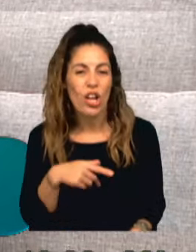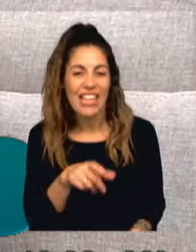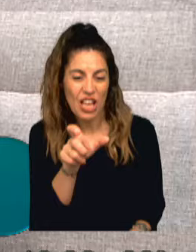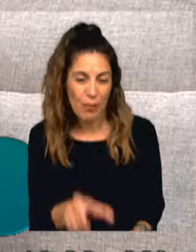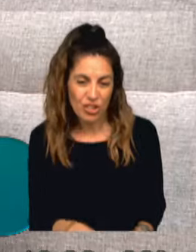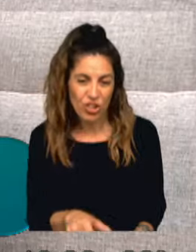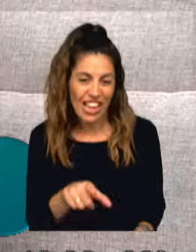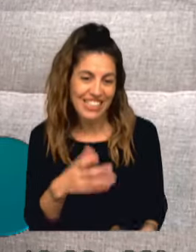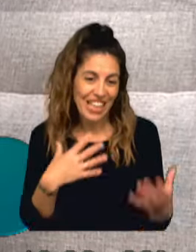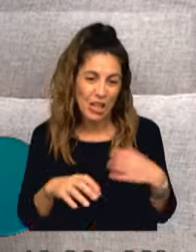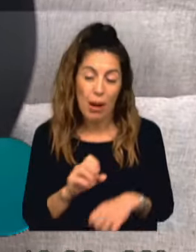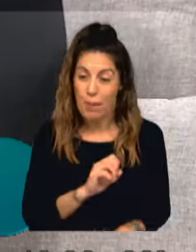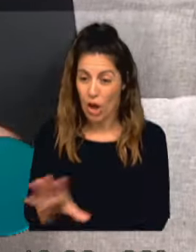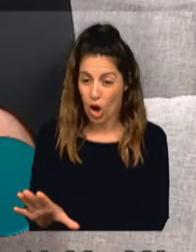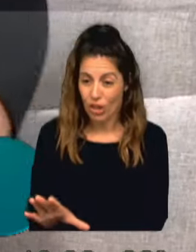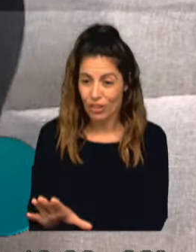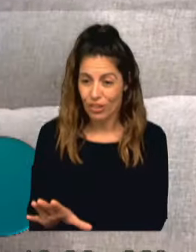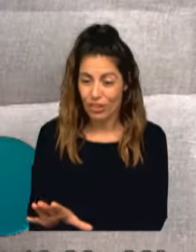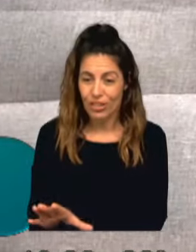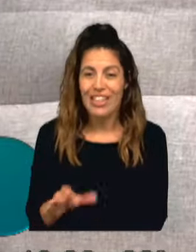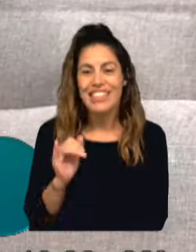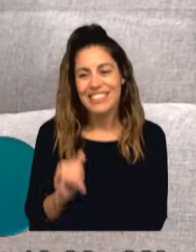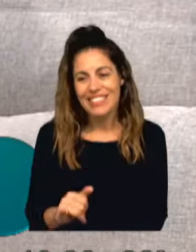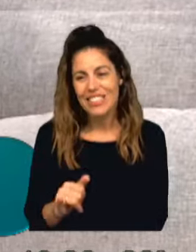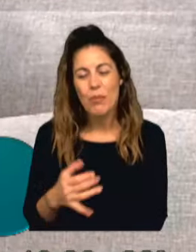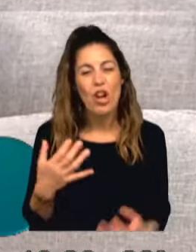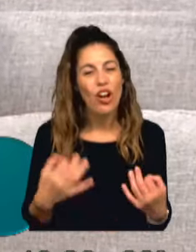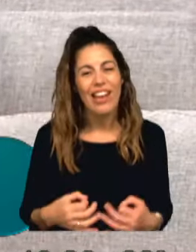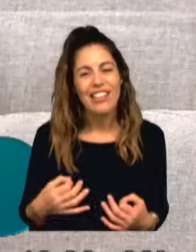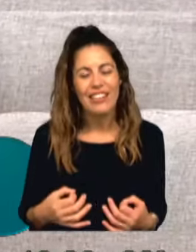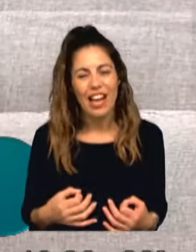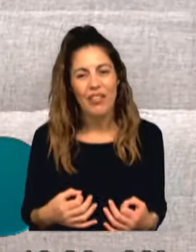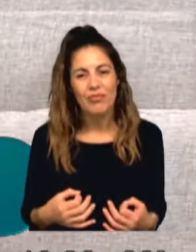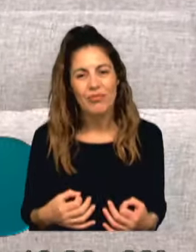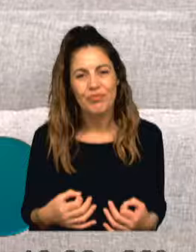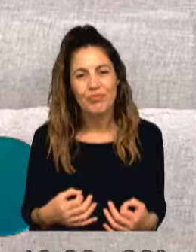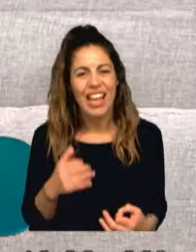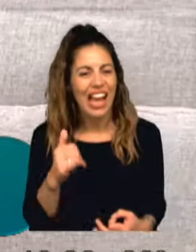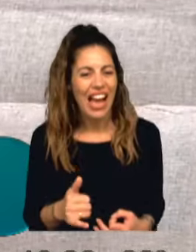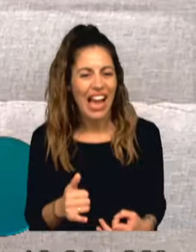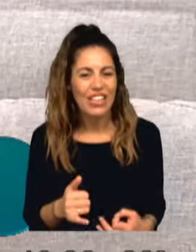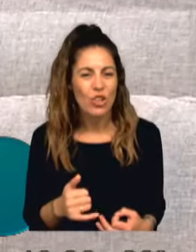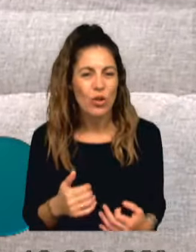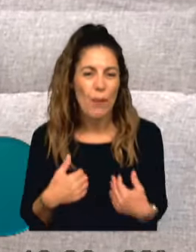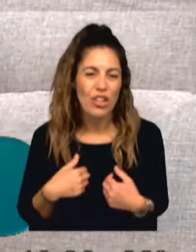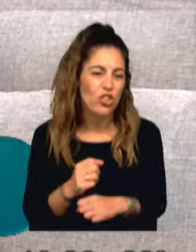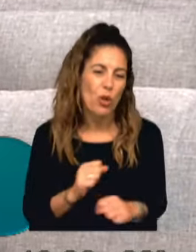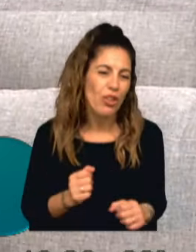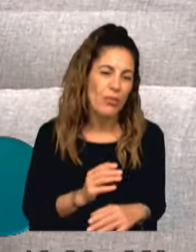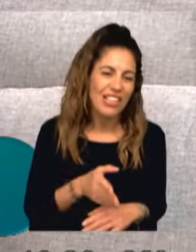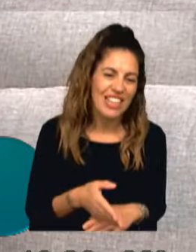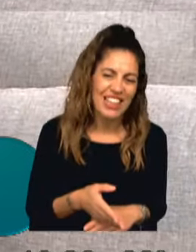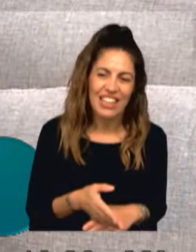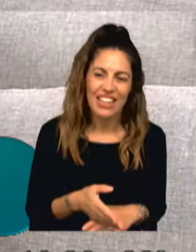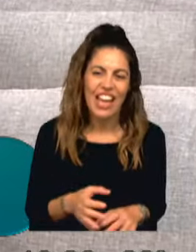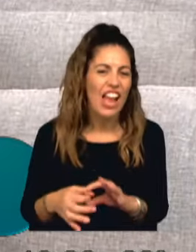persona ese animal porque en realidad sí está bien pero en realidad hay hay una parte que nosotros no podemos acceder que es la